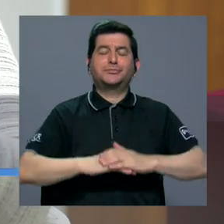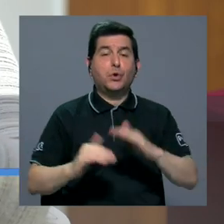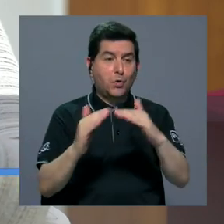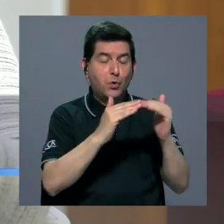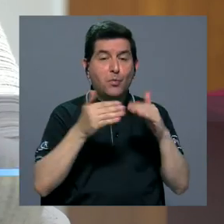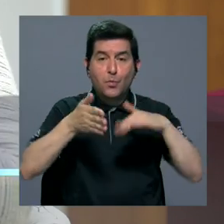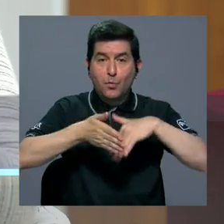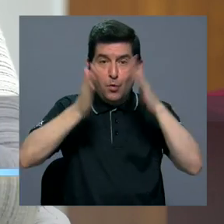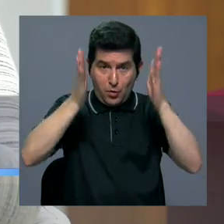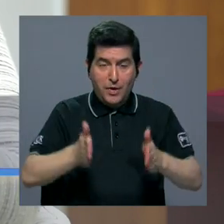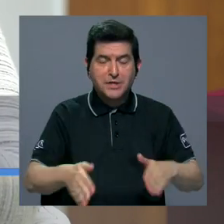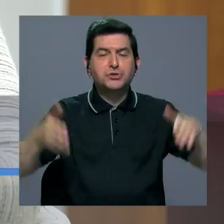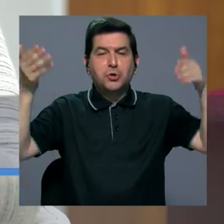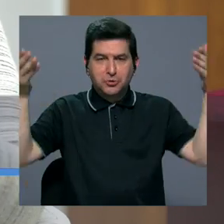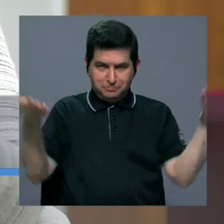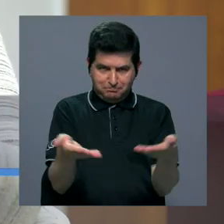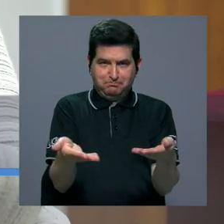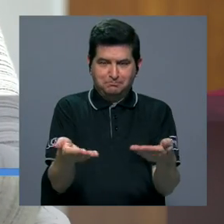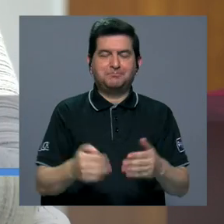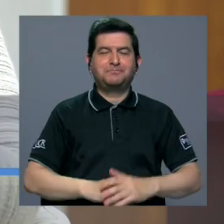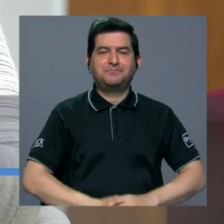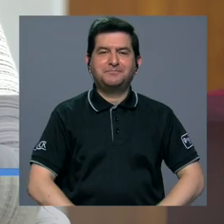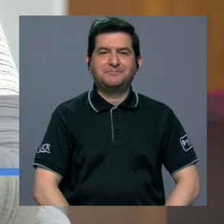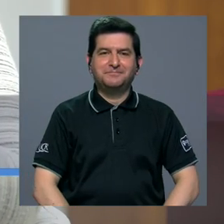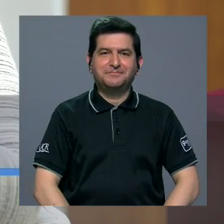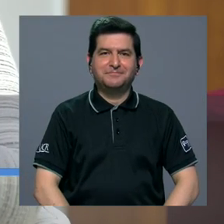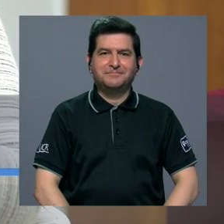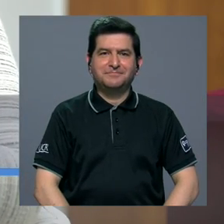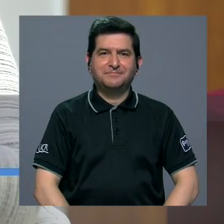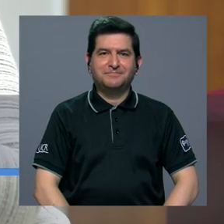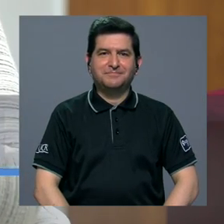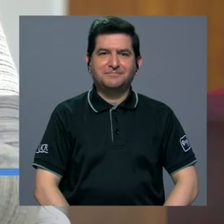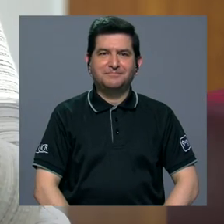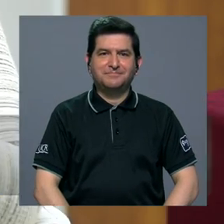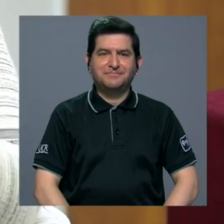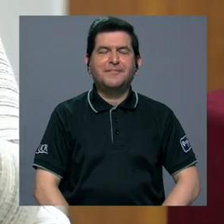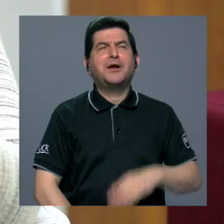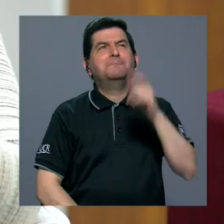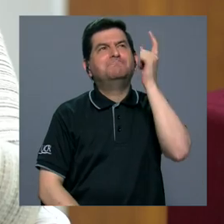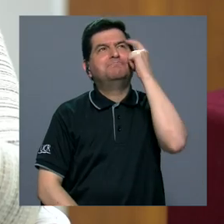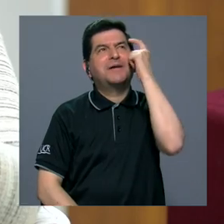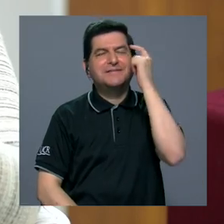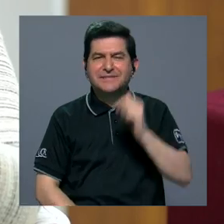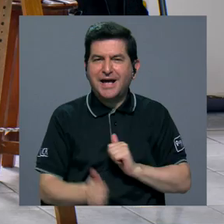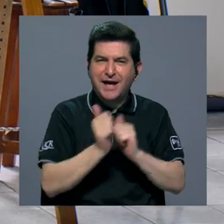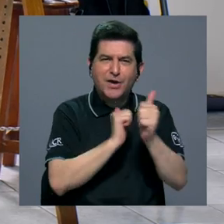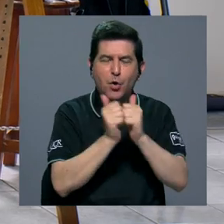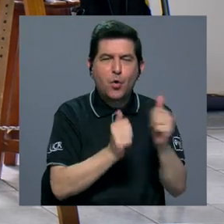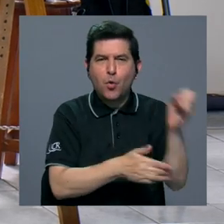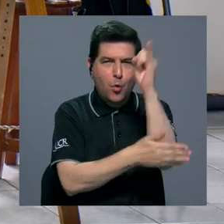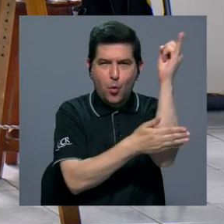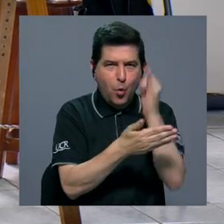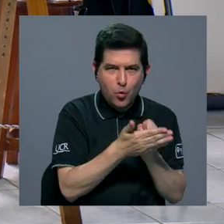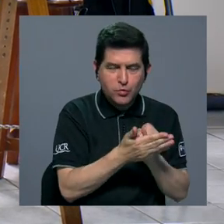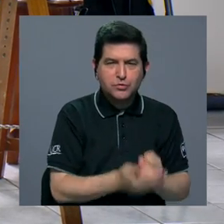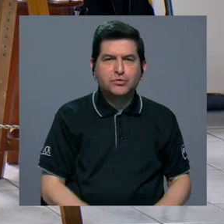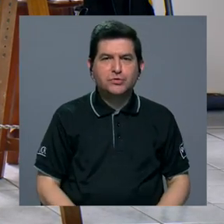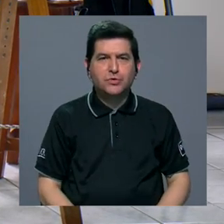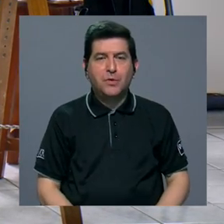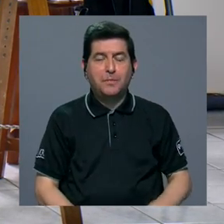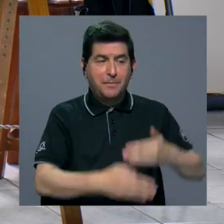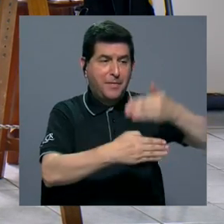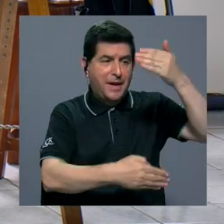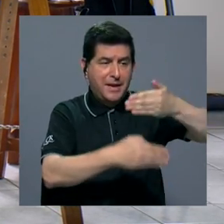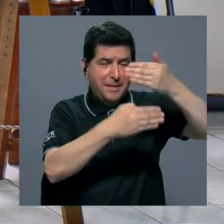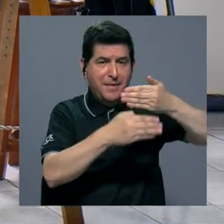la población estudiantil se sienta bienvenida y bienvenidos. Entonces pensamos que un concurso de arte para llenar algunas de